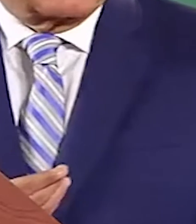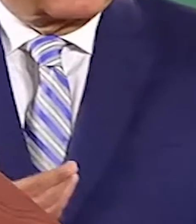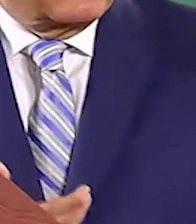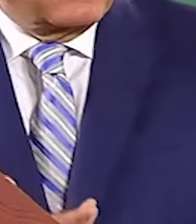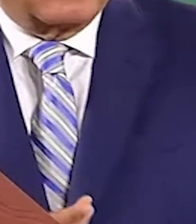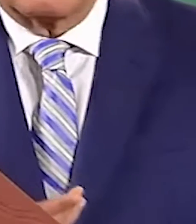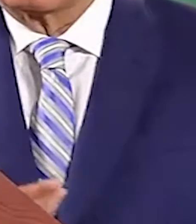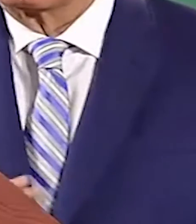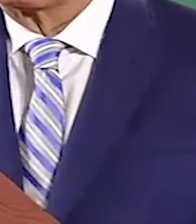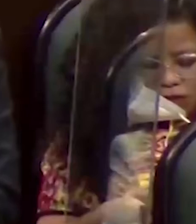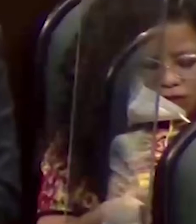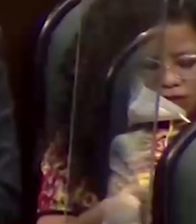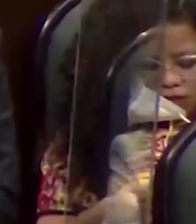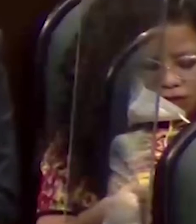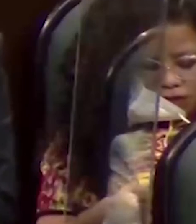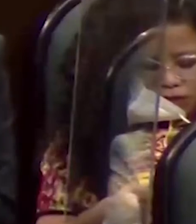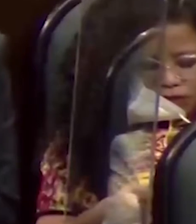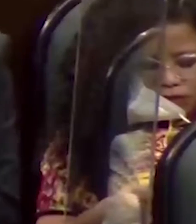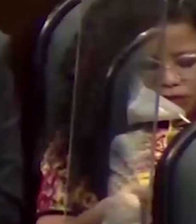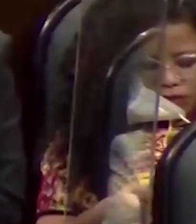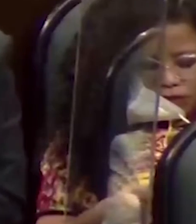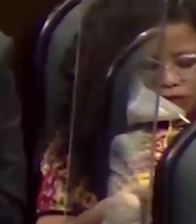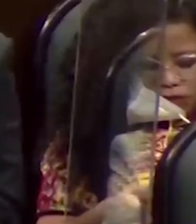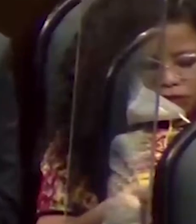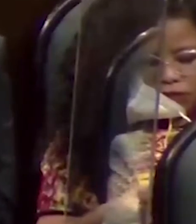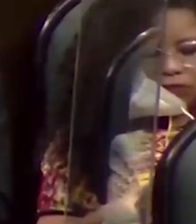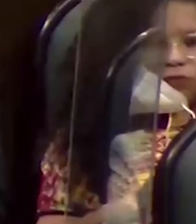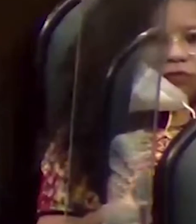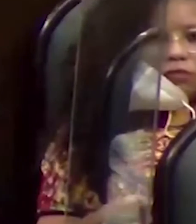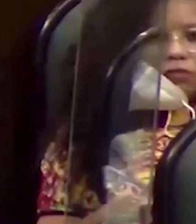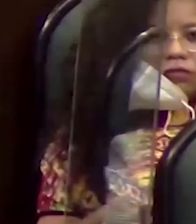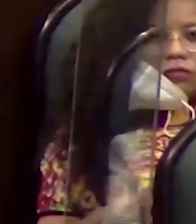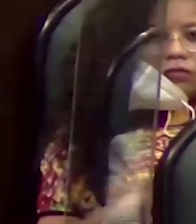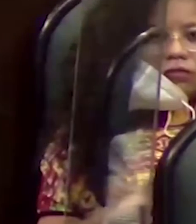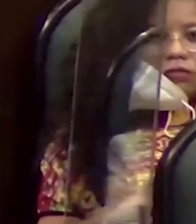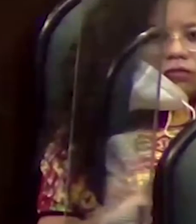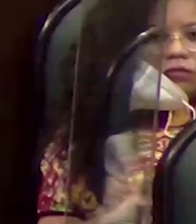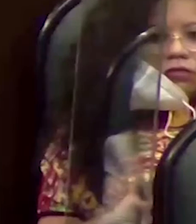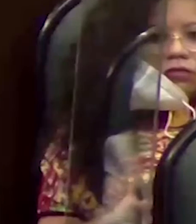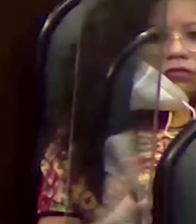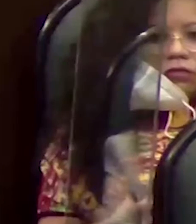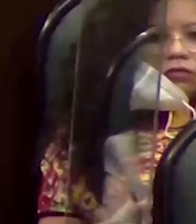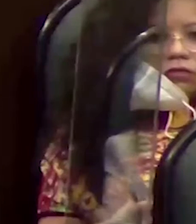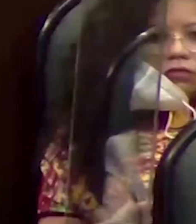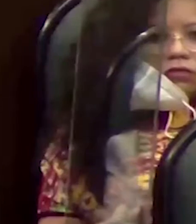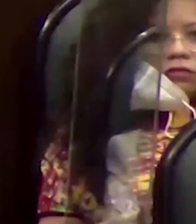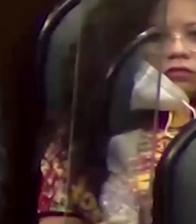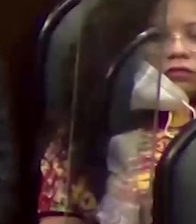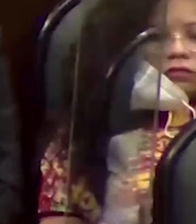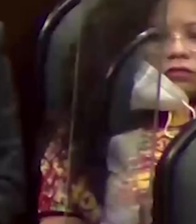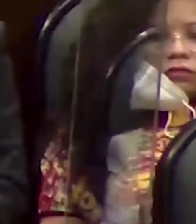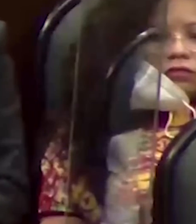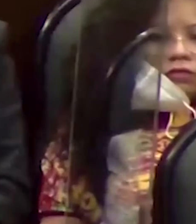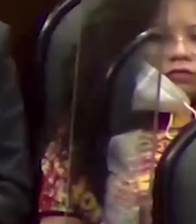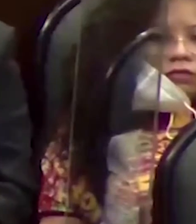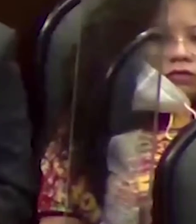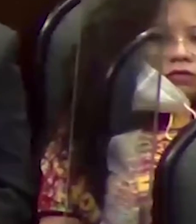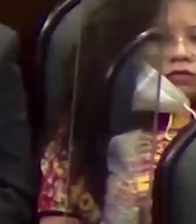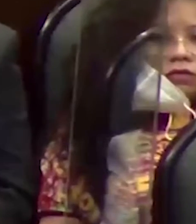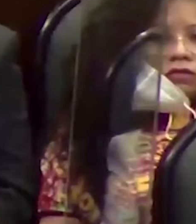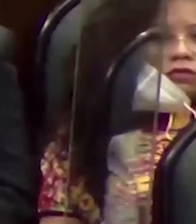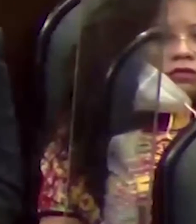interés partidista las decisiones consecuencias y responsabilidad son solo nuestras